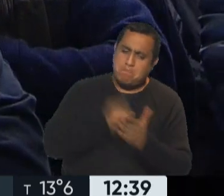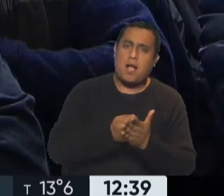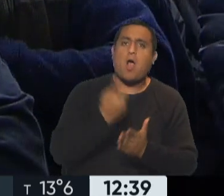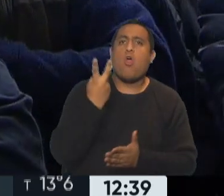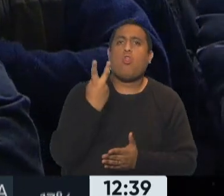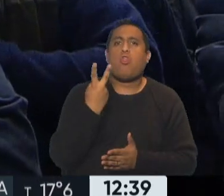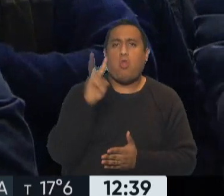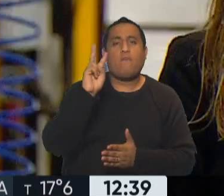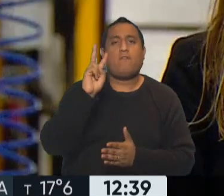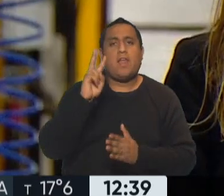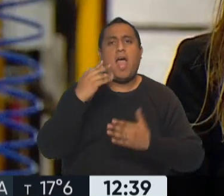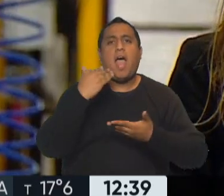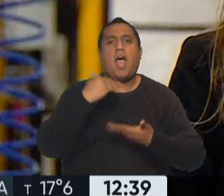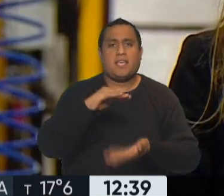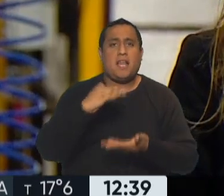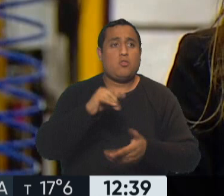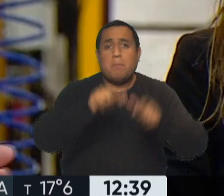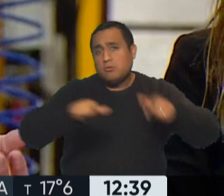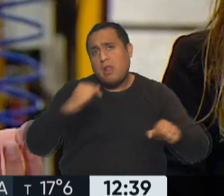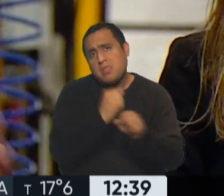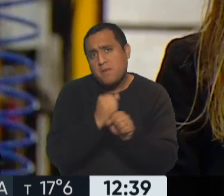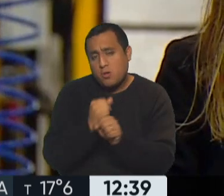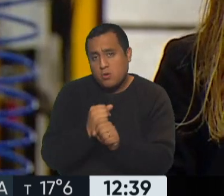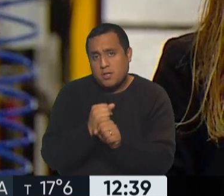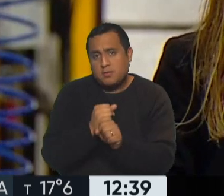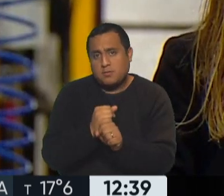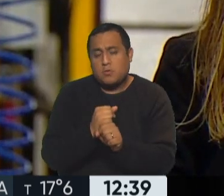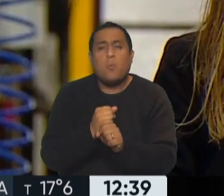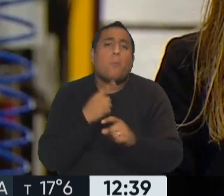aguinaldo a sus trabajadores en función del éxito